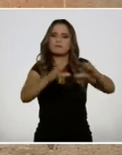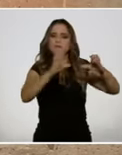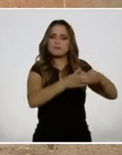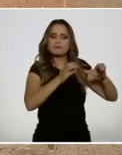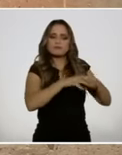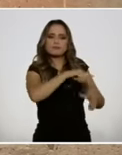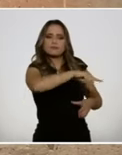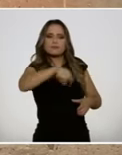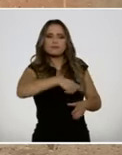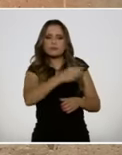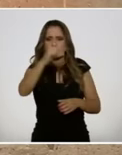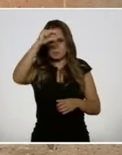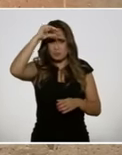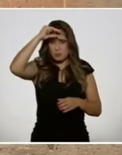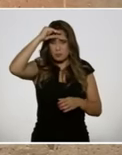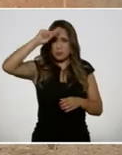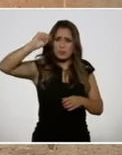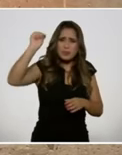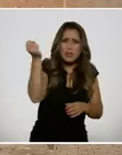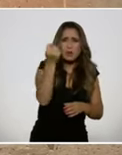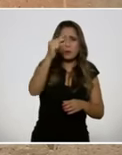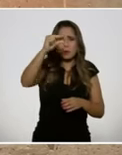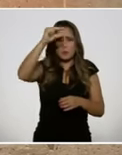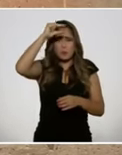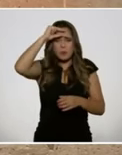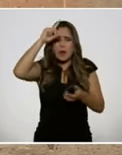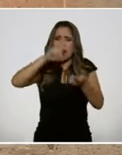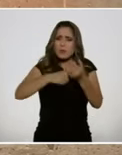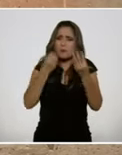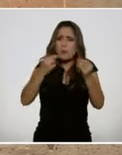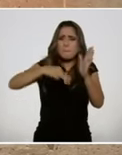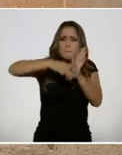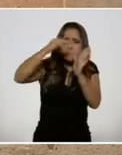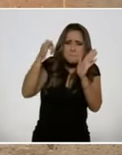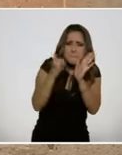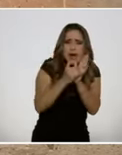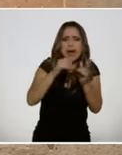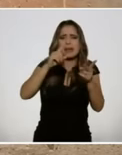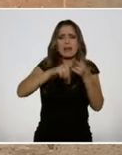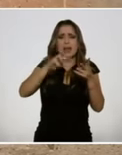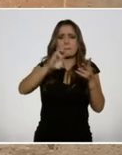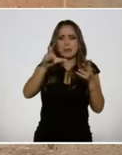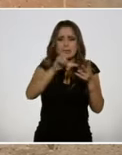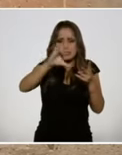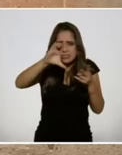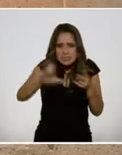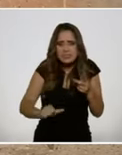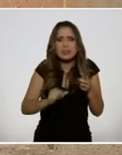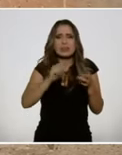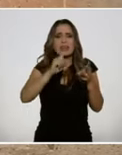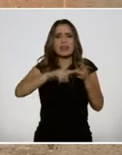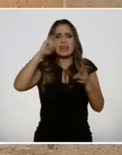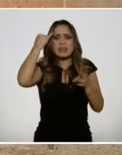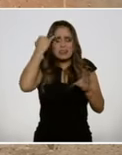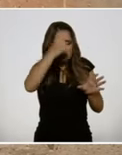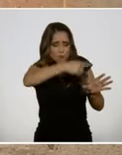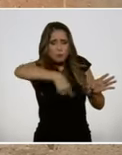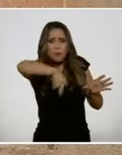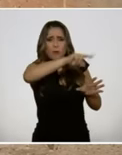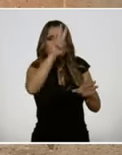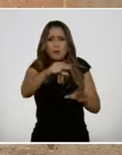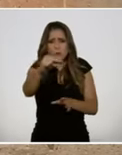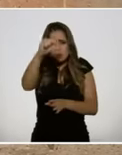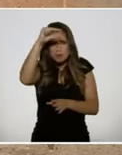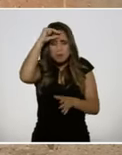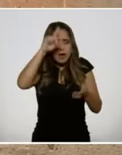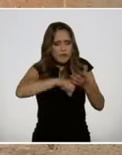saberes sobre ciencia, arte y tecnología. Nuestro pueblo maya, nuestro pueblo mexica, procuró la impartición de conocimientos, la